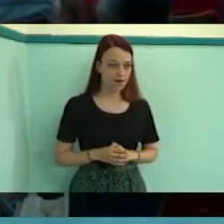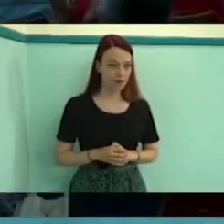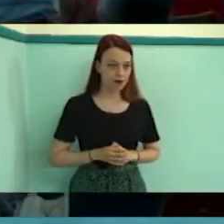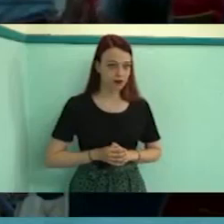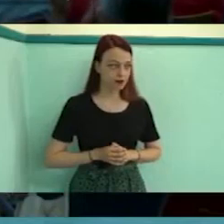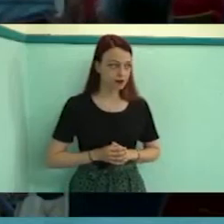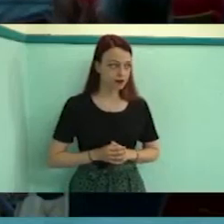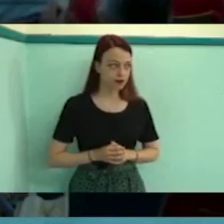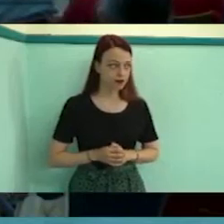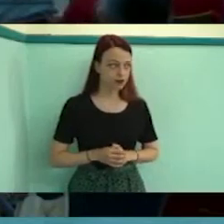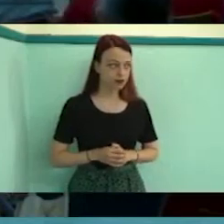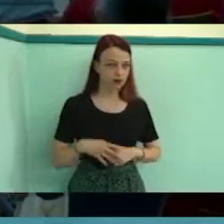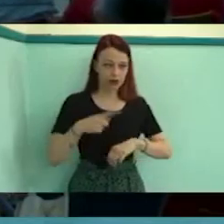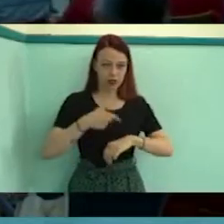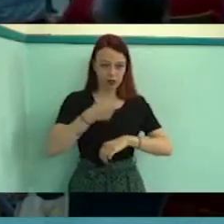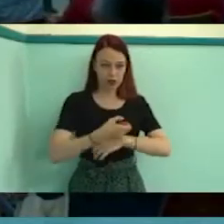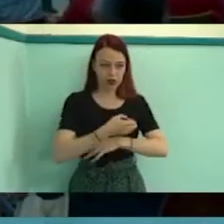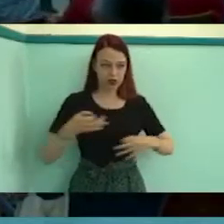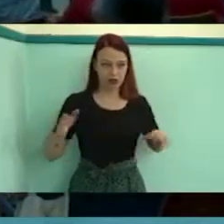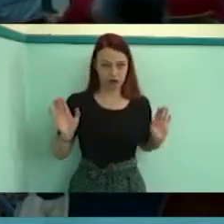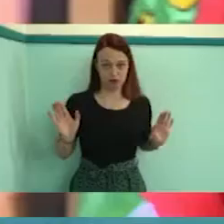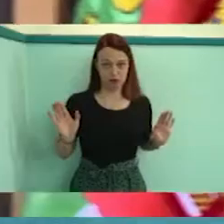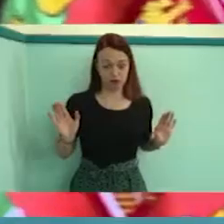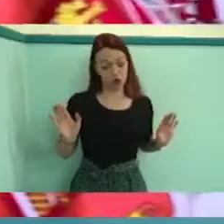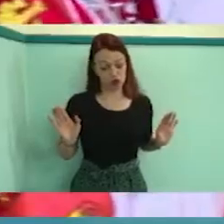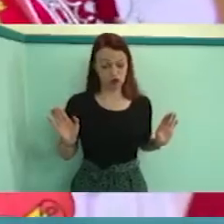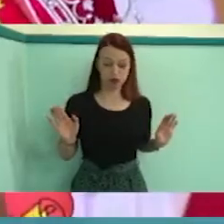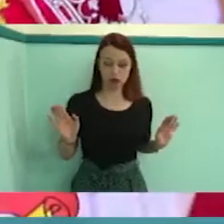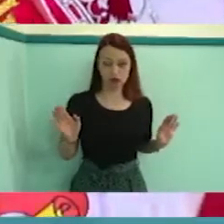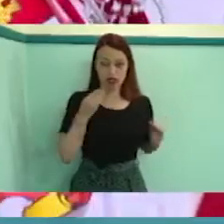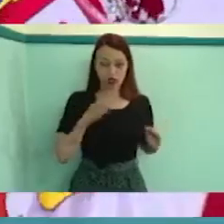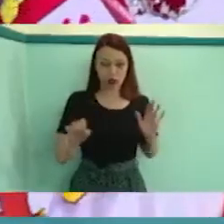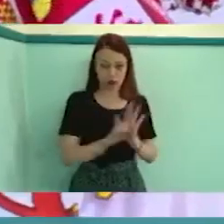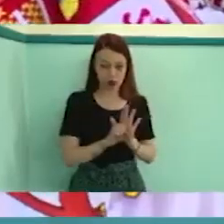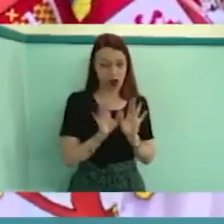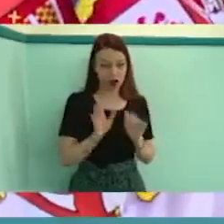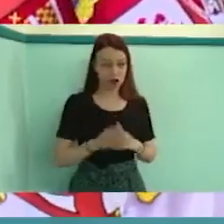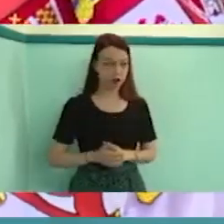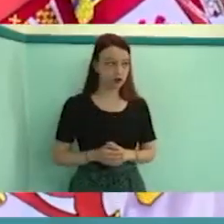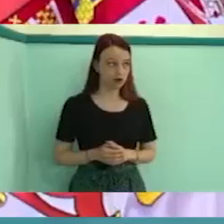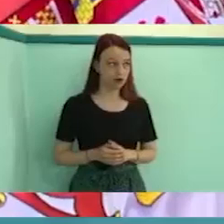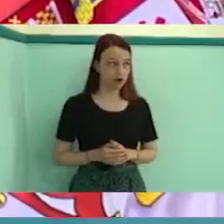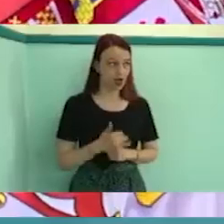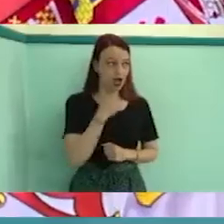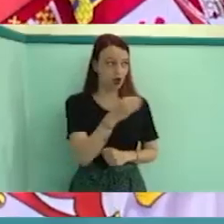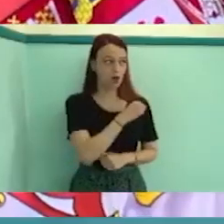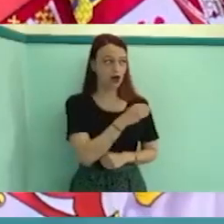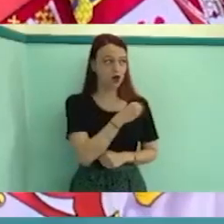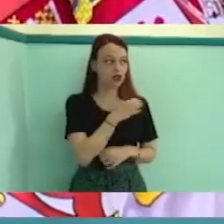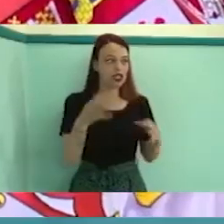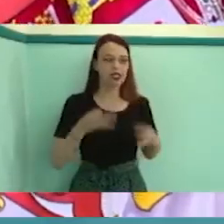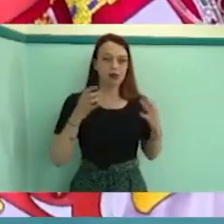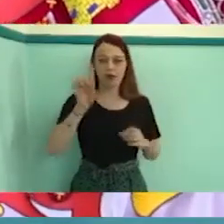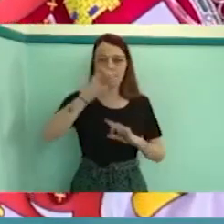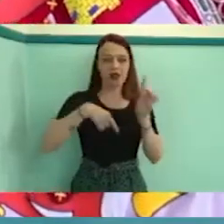Gracias clavada de tiempo eh o sea esto es un esto es un hito histórico también te digo Bueno siempre cuesta que pregun el primero a la primera luego